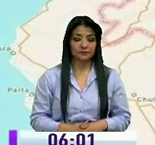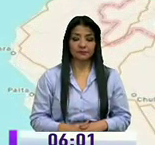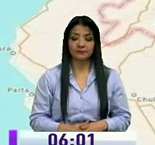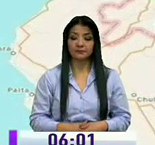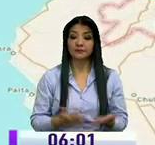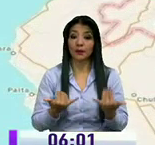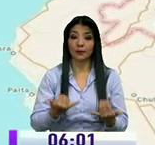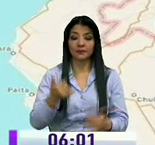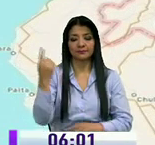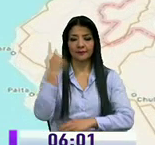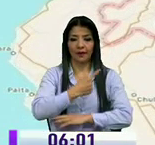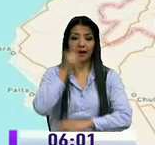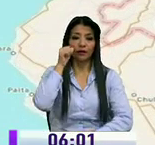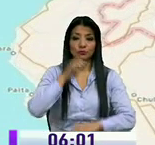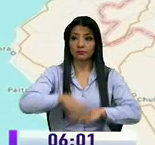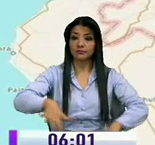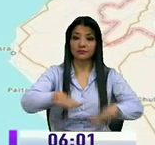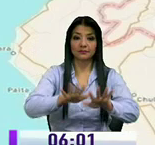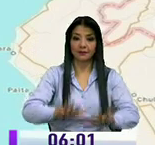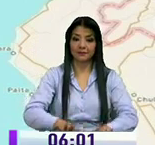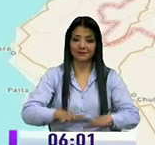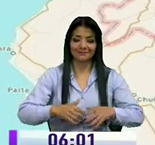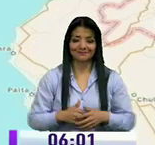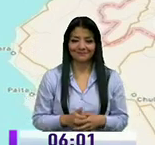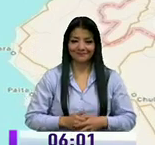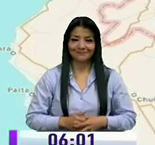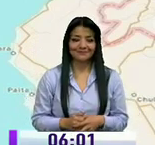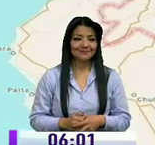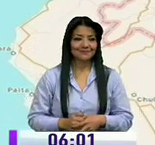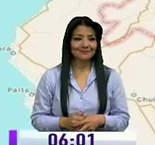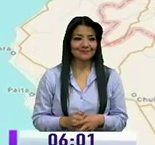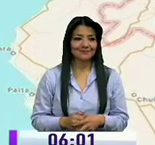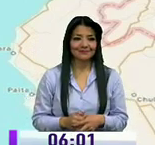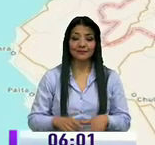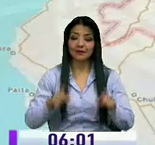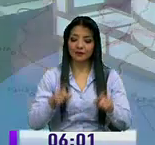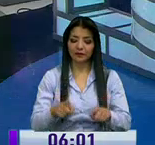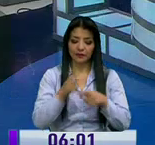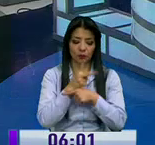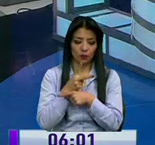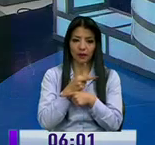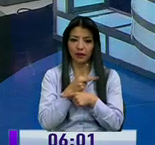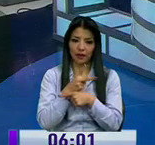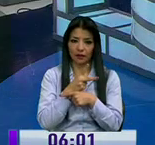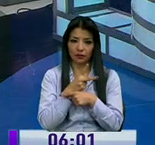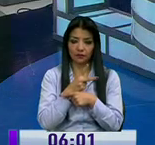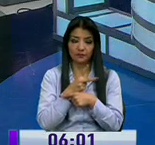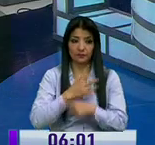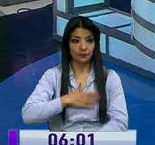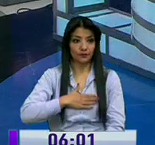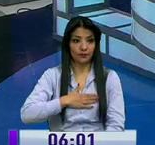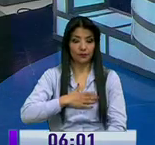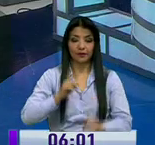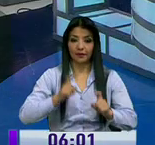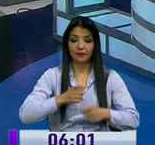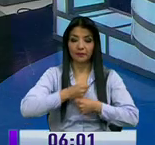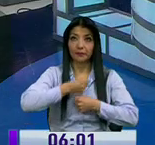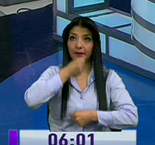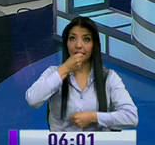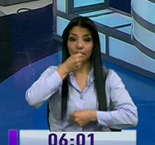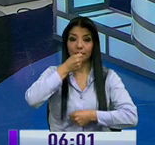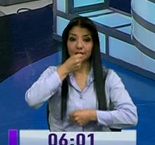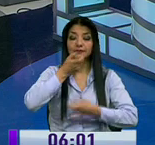que así está el mapa de las lluvias, mi querida. Bueno, entonces tome todas las precauciones del caso, tiene que llevar un paraguas y